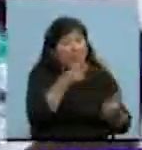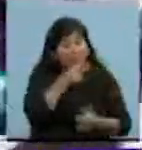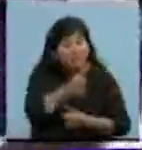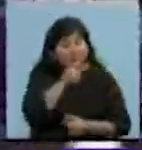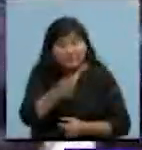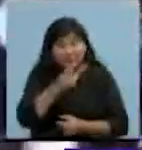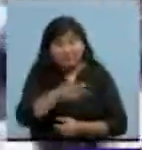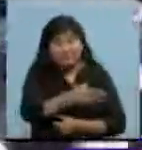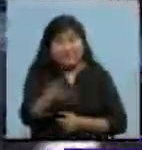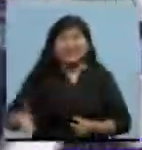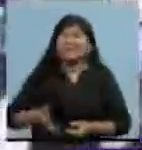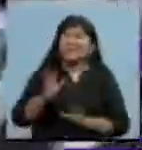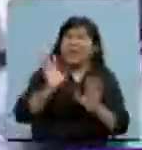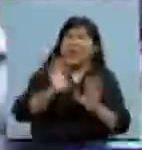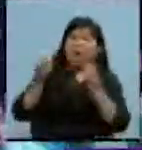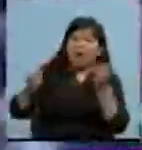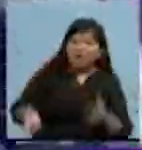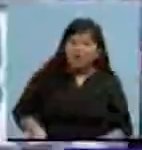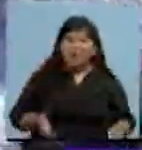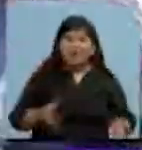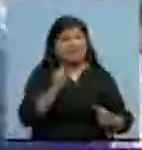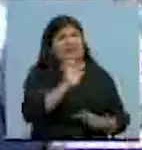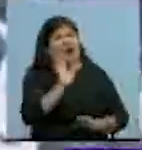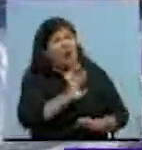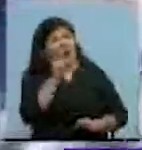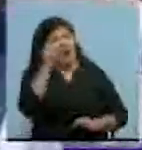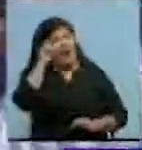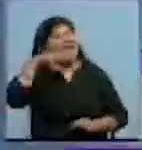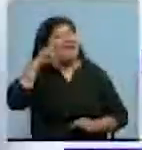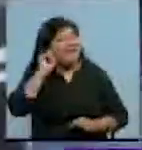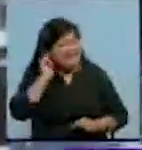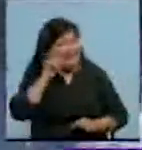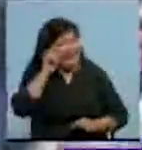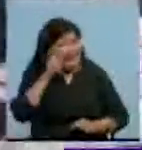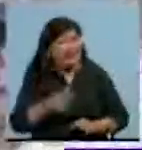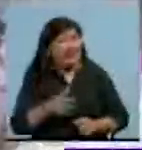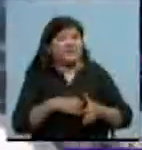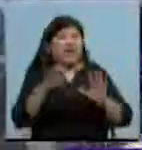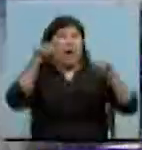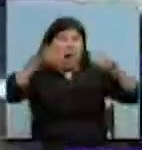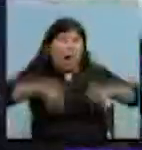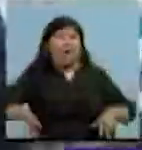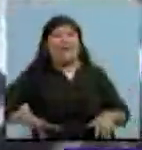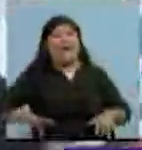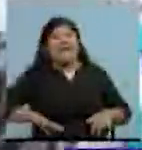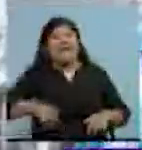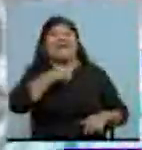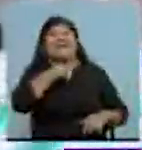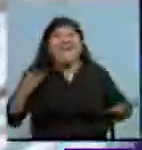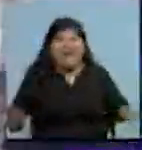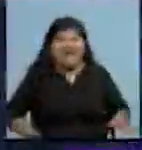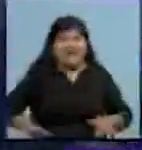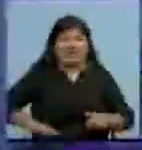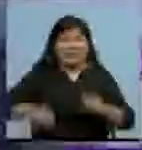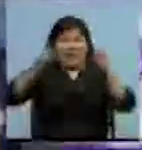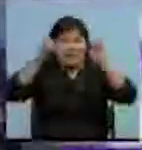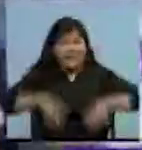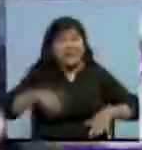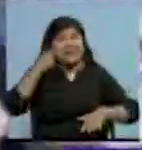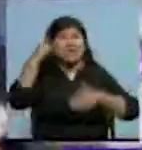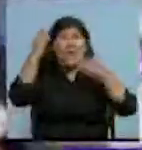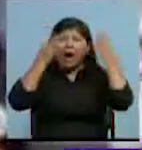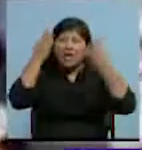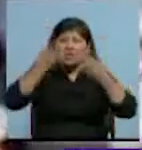Enrique. Bueno, Enrique, sos de acá. Soy de acá de Humahuaca, haciendo fuerza por Argentina. Hoy tenemos que ganar. Fue difícil llegar hasta acá, pero bueno, con la ilusión